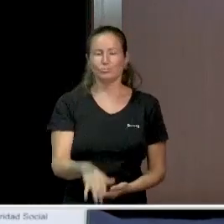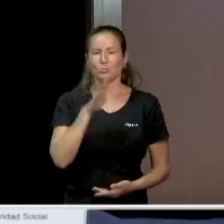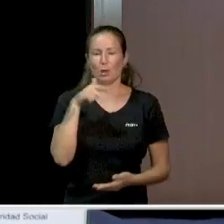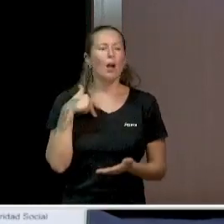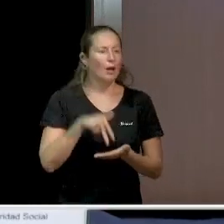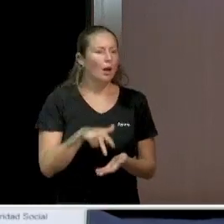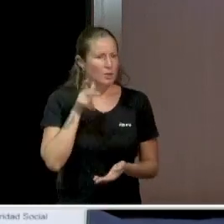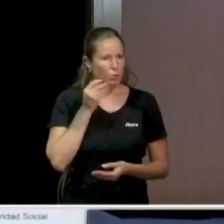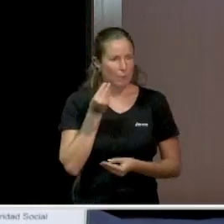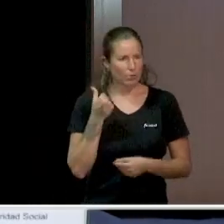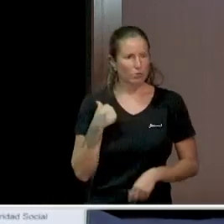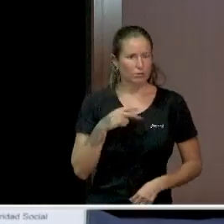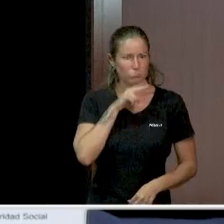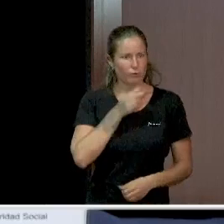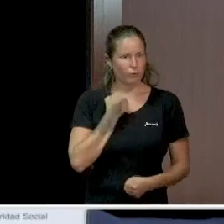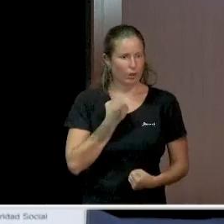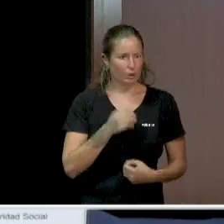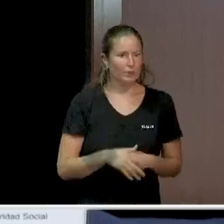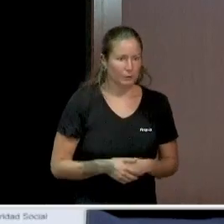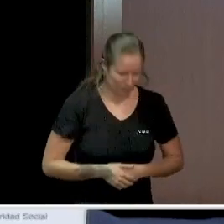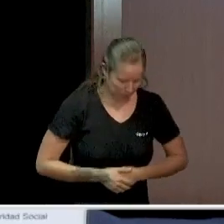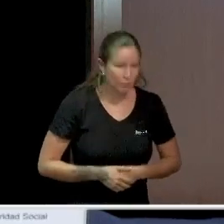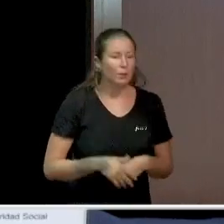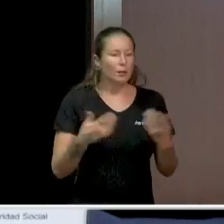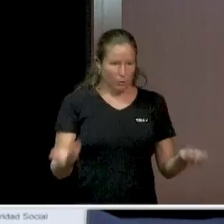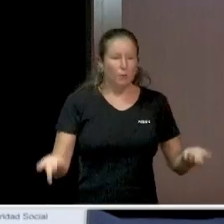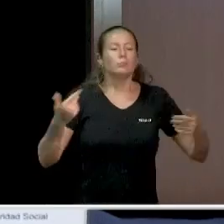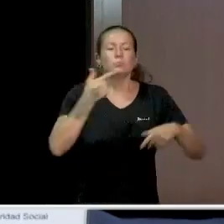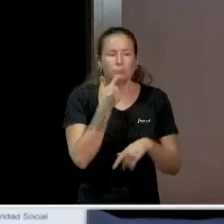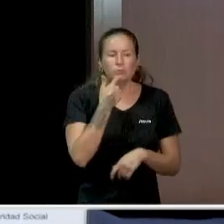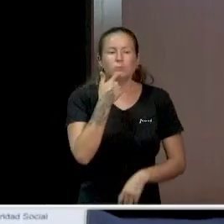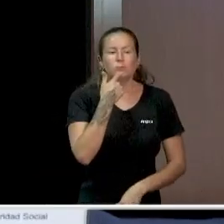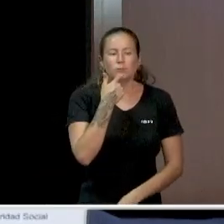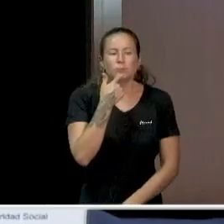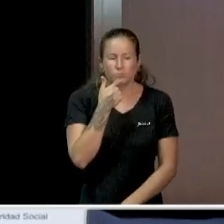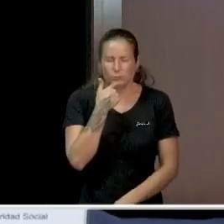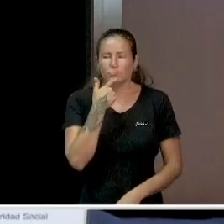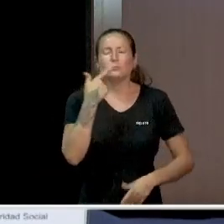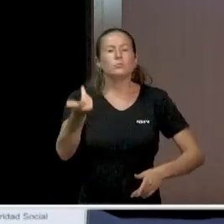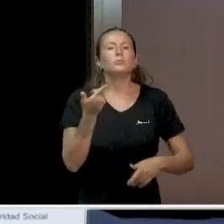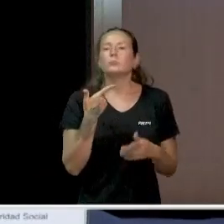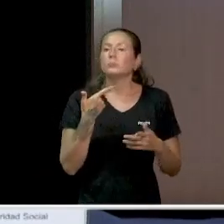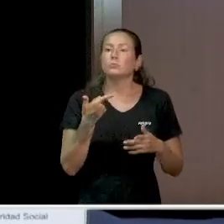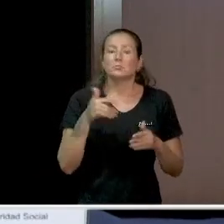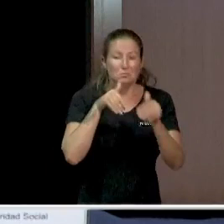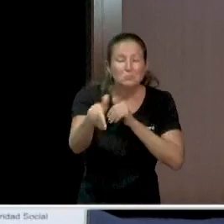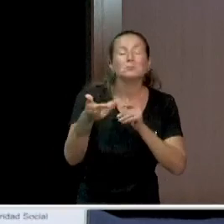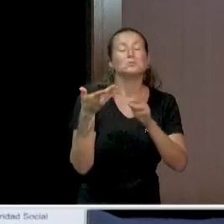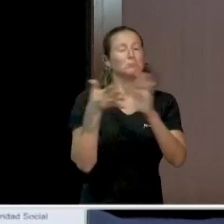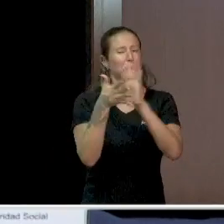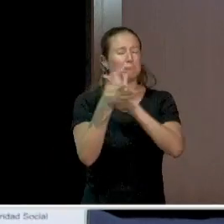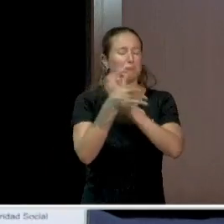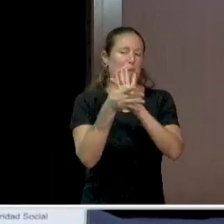estar compartiendo este arranque de congreso con ustedes hoy. Y que desde luego, pues como inmediatamente les contaré, para mí ha